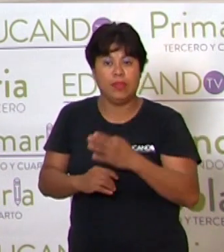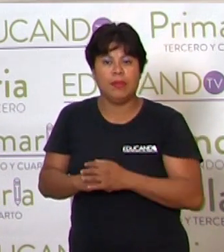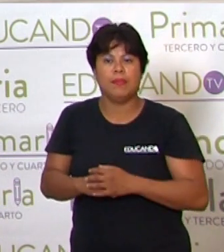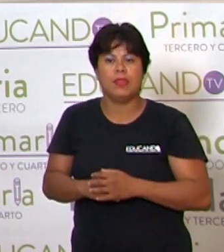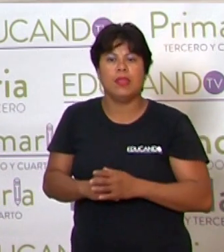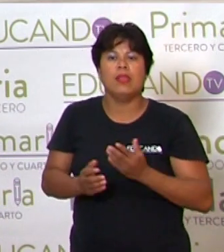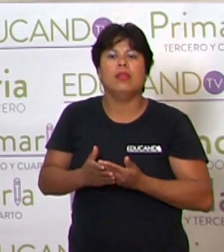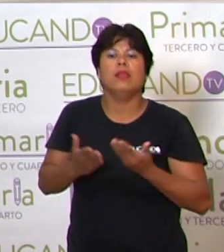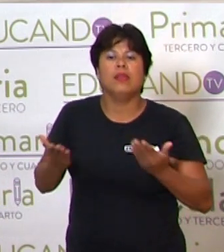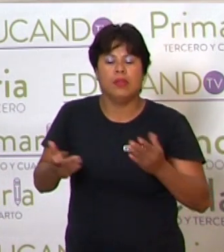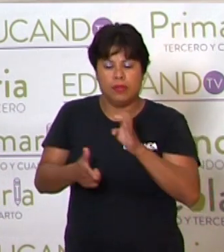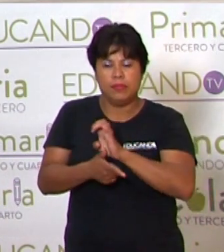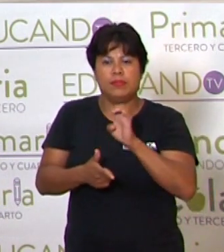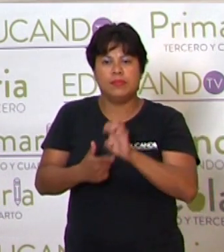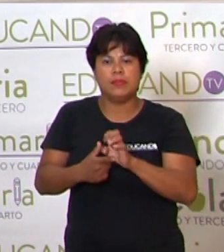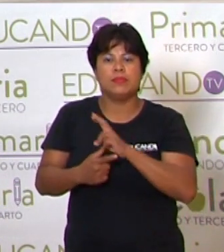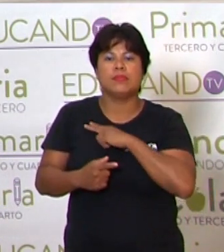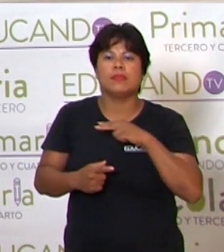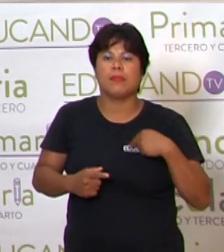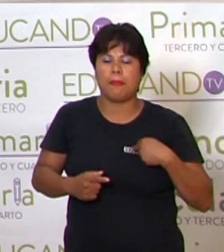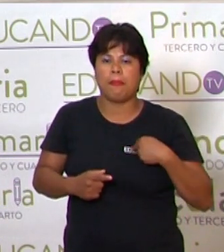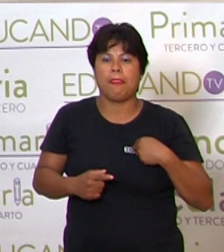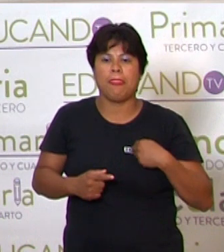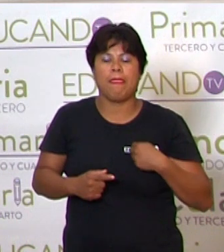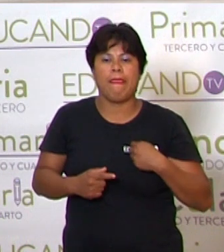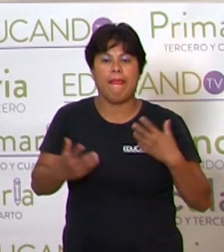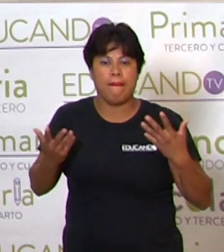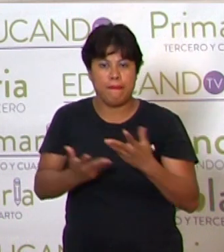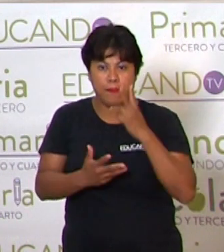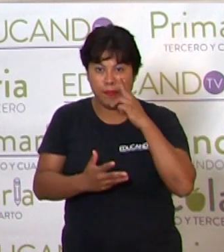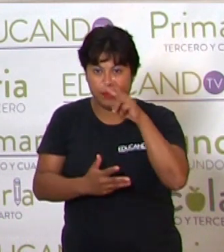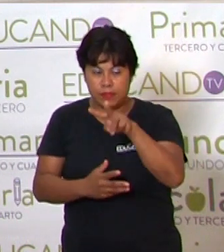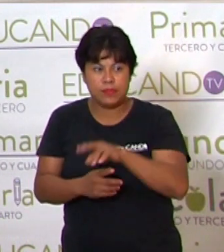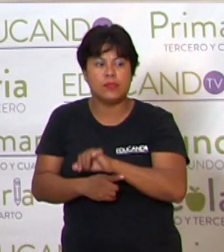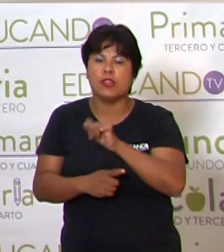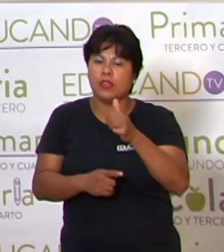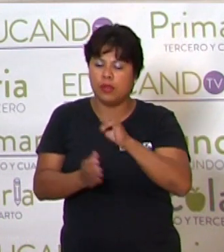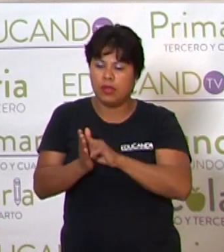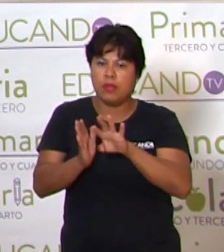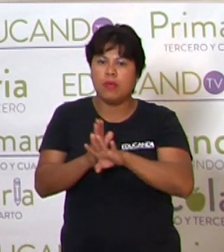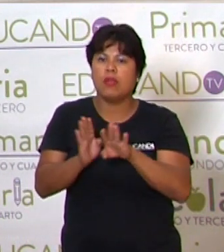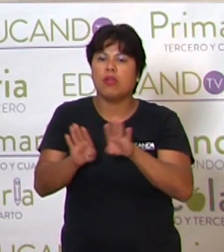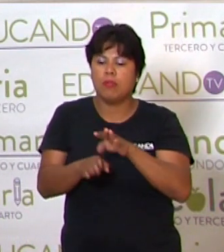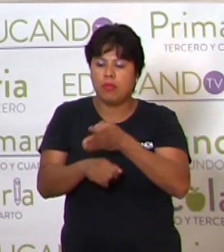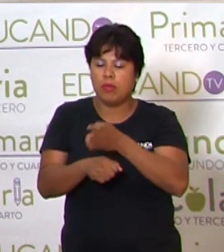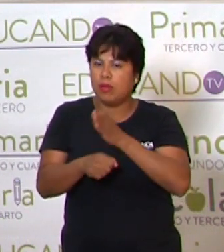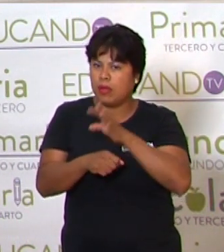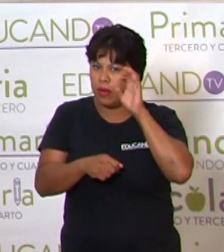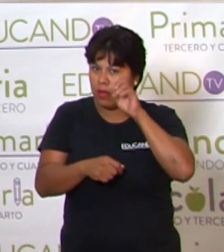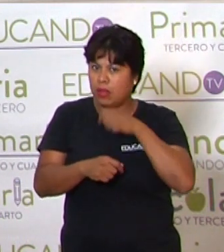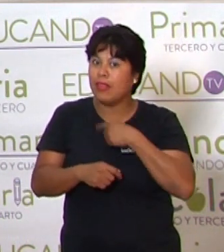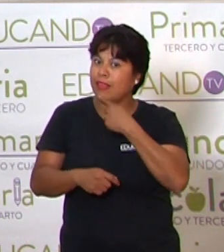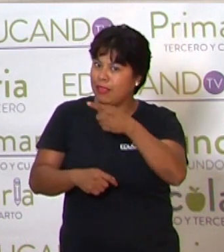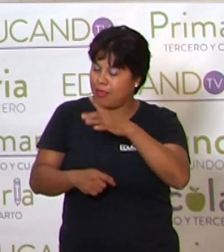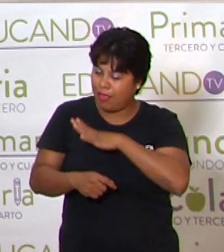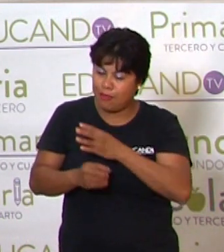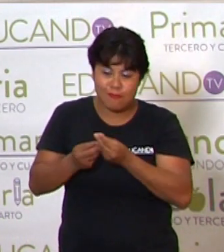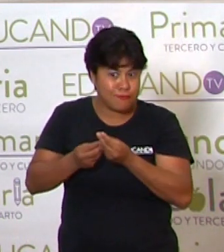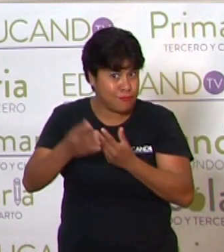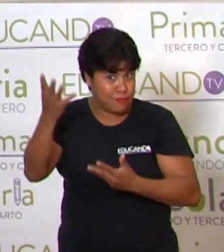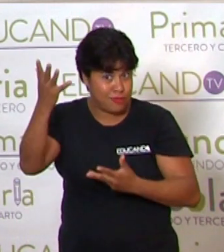Muy bien. Ahora entonces vamos a ver otro ejemplo de caricatura. Les dije que íbamos a